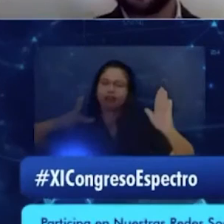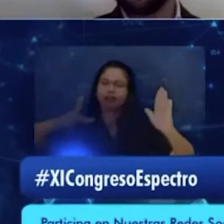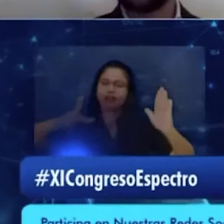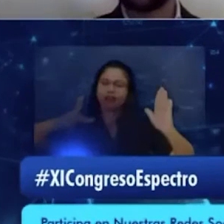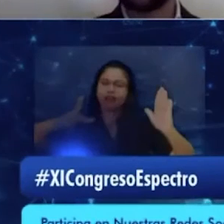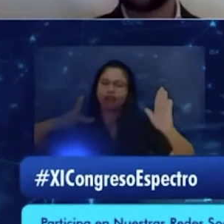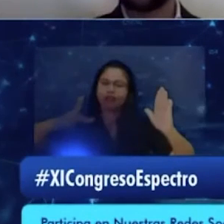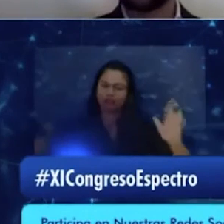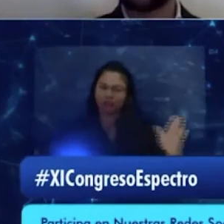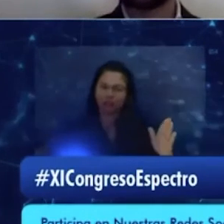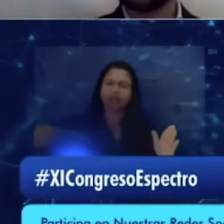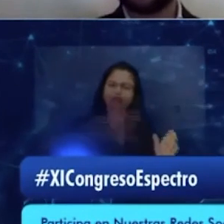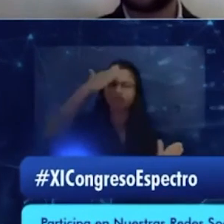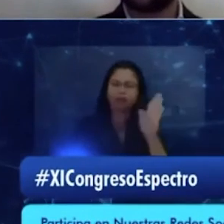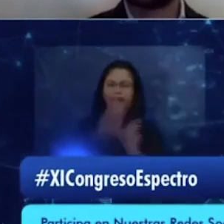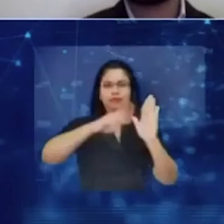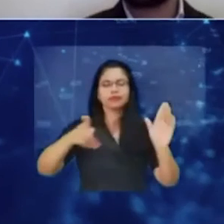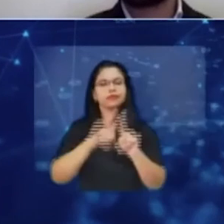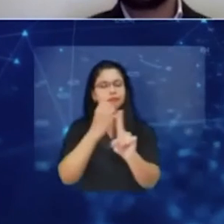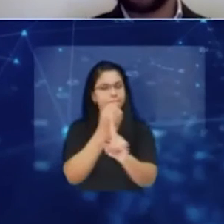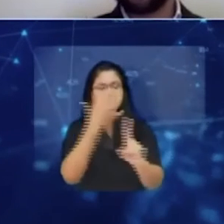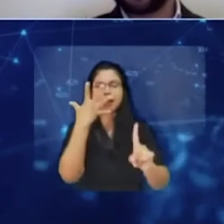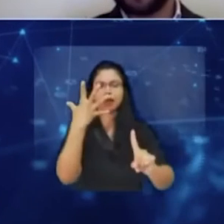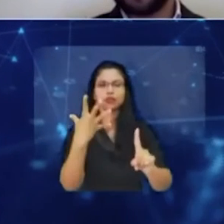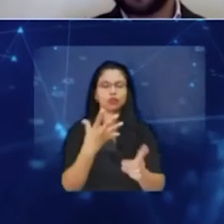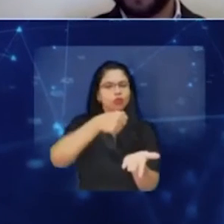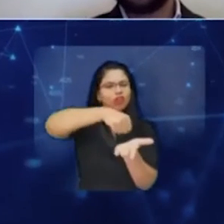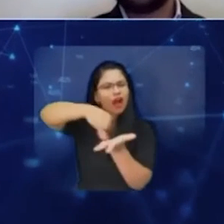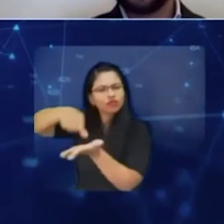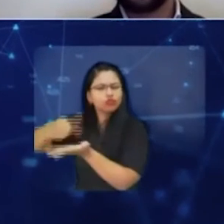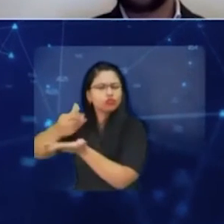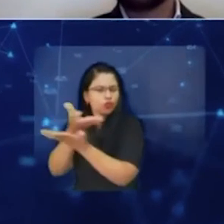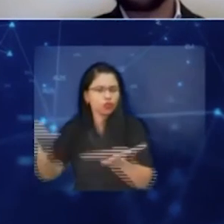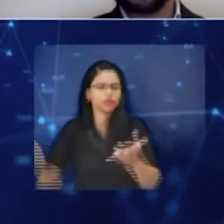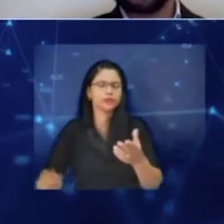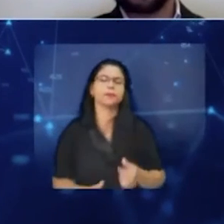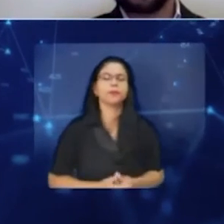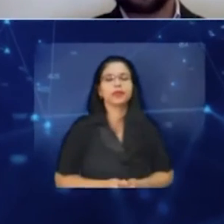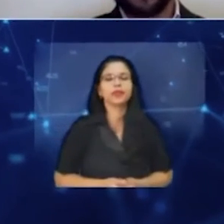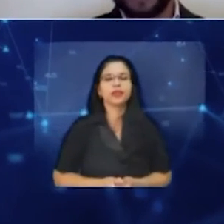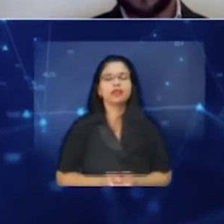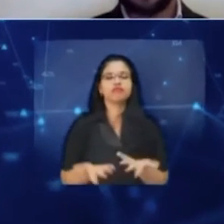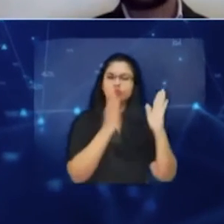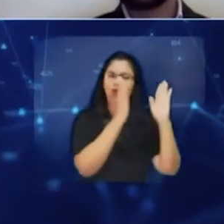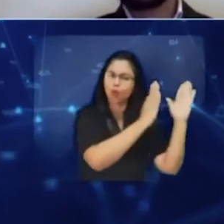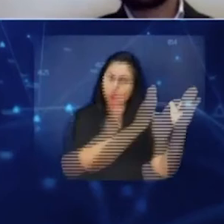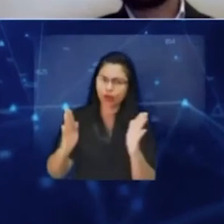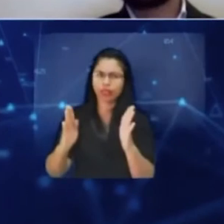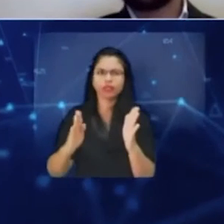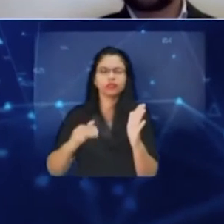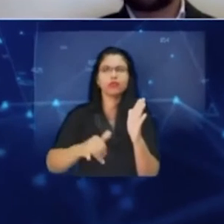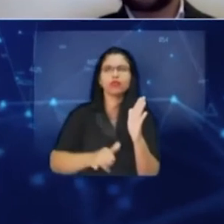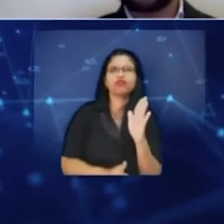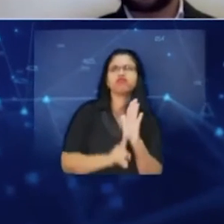relacionar también con el impacto que va a tener en costos, tanto en los vehículos de lanzamiento, en la logística de lanzamiento, la